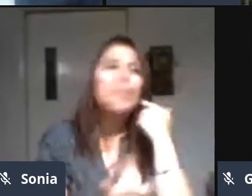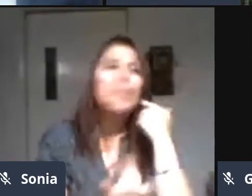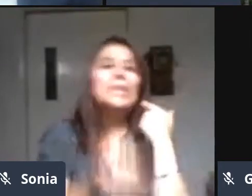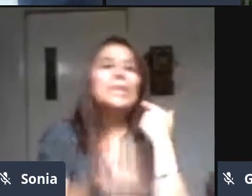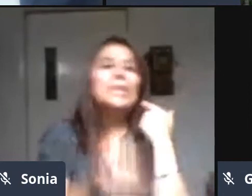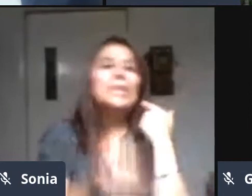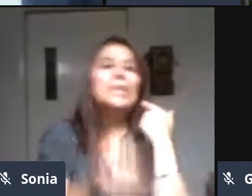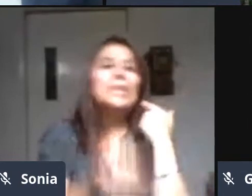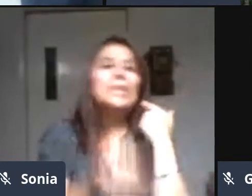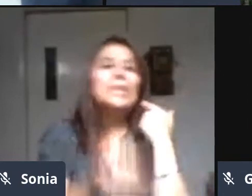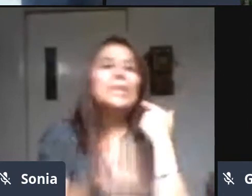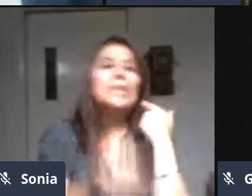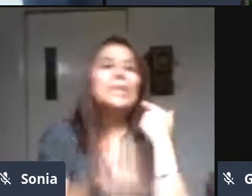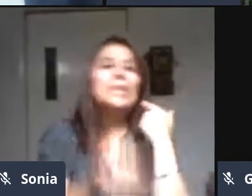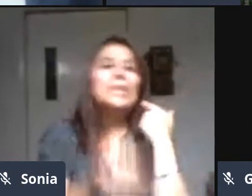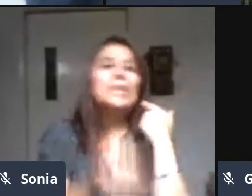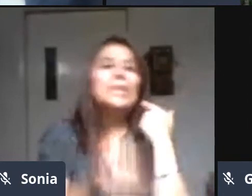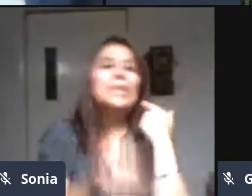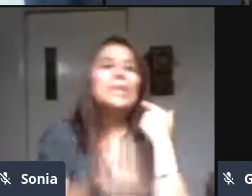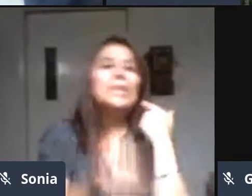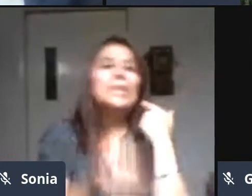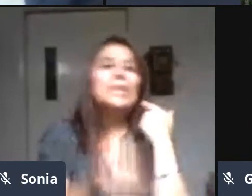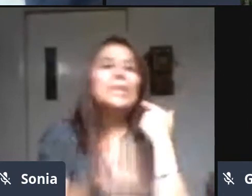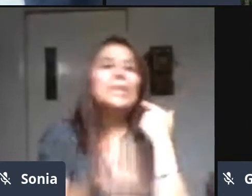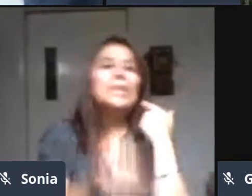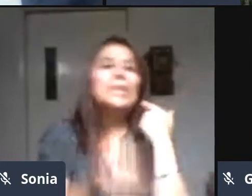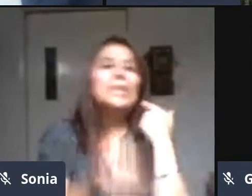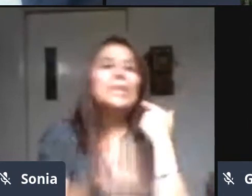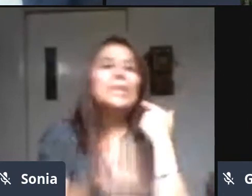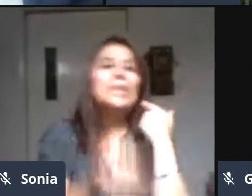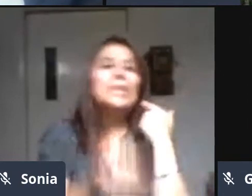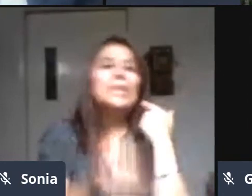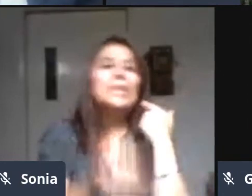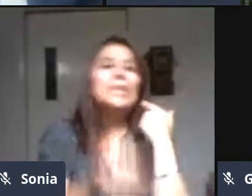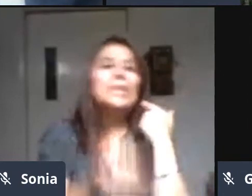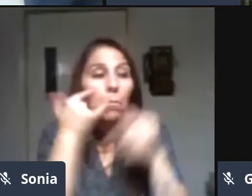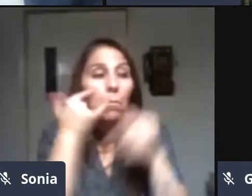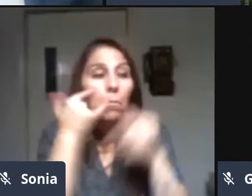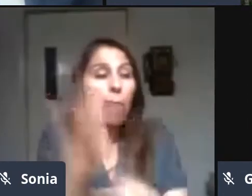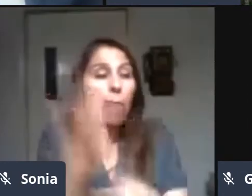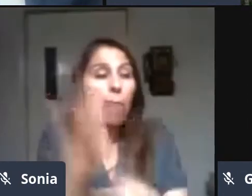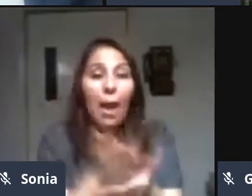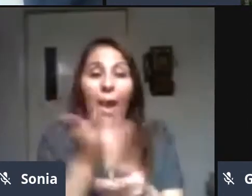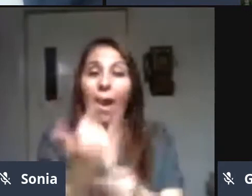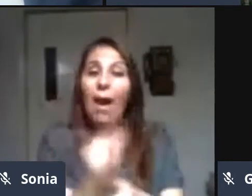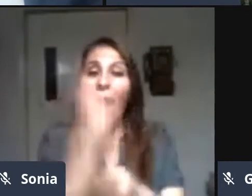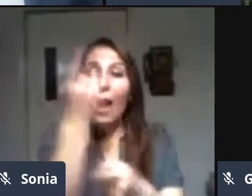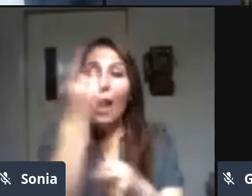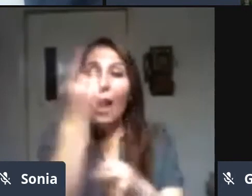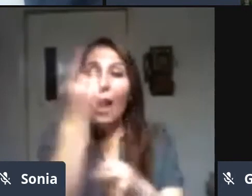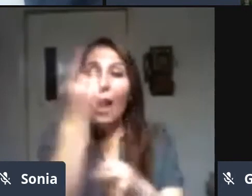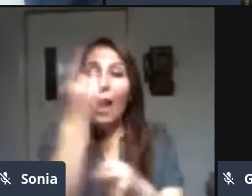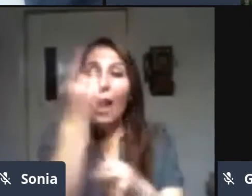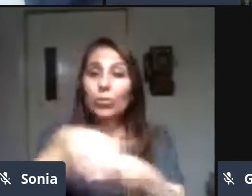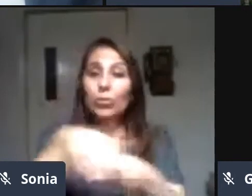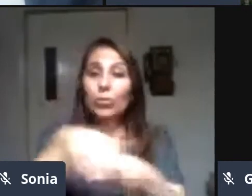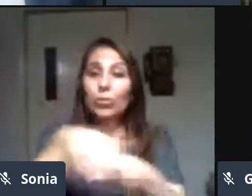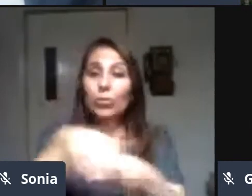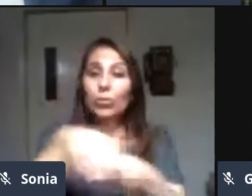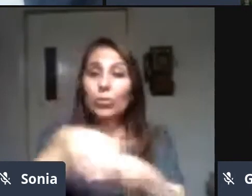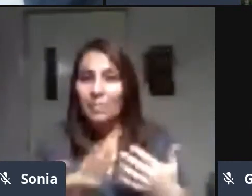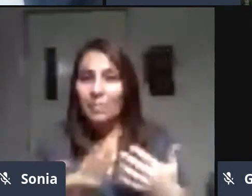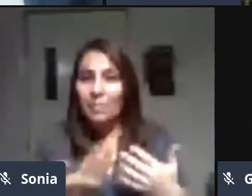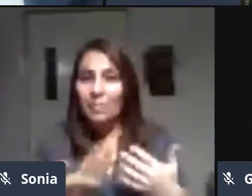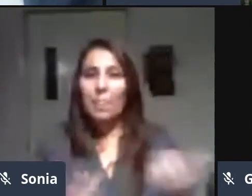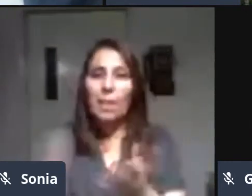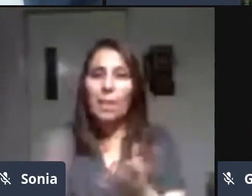que algo ha pasado y que algo nos ha pasado y que no lo no lo podemos dejar pasar así nomás